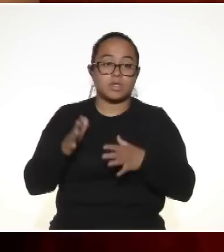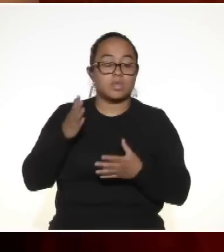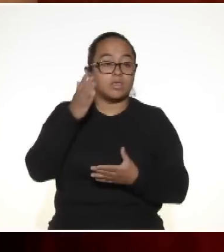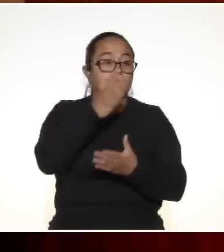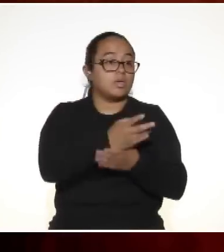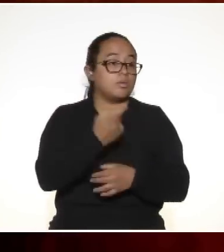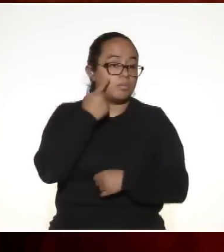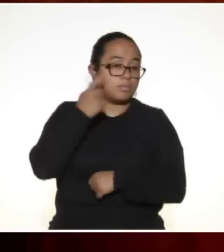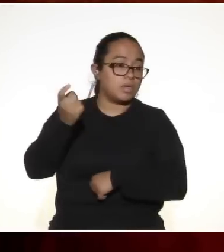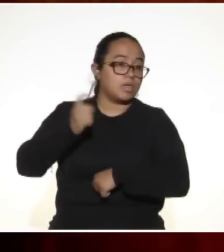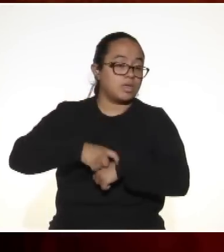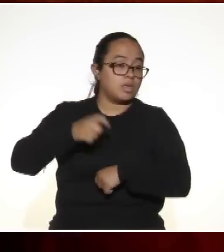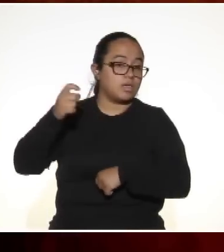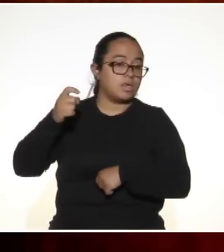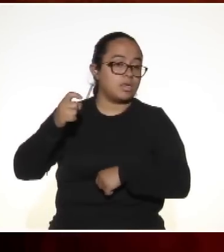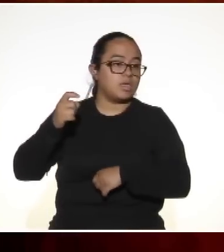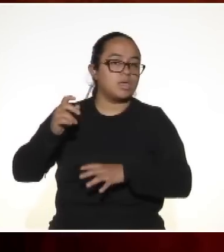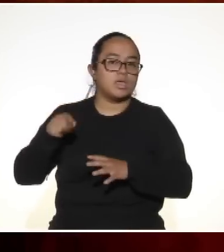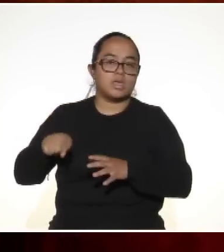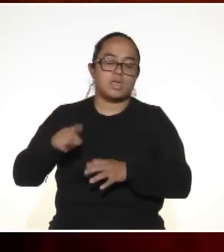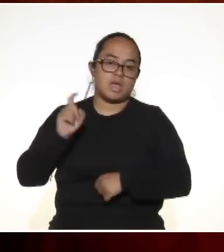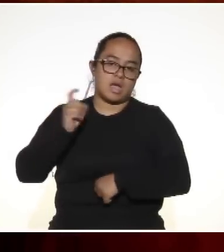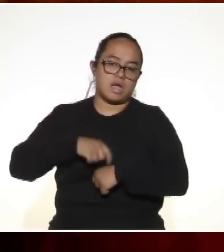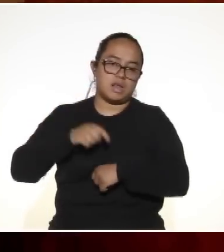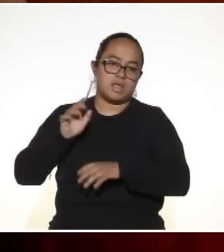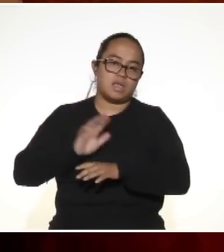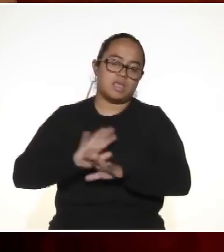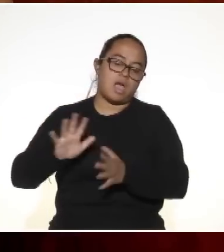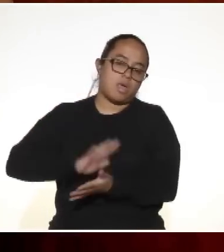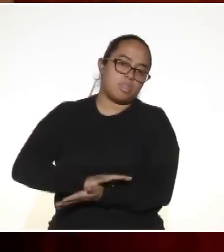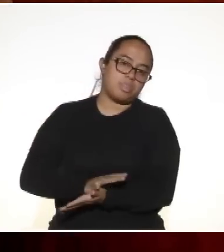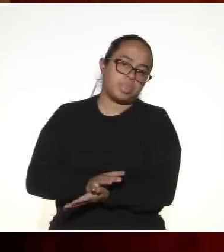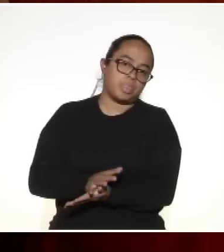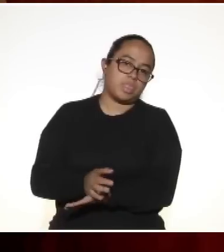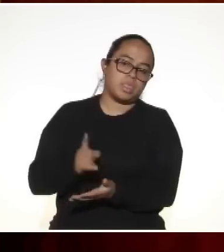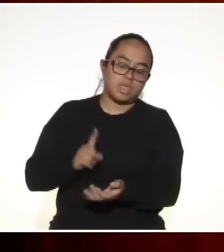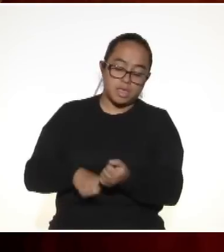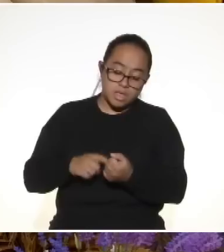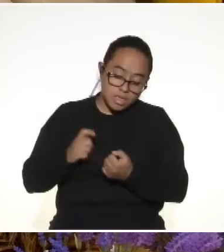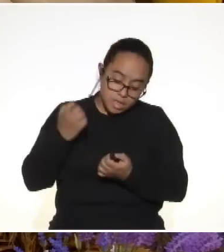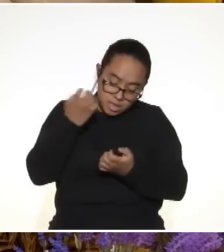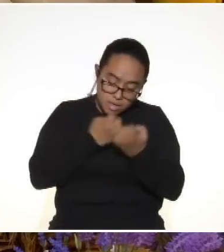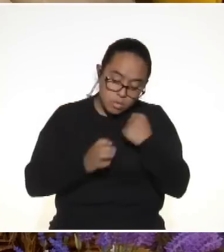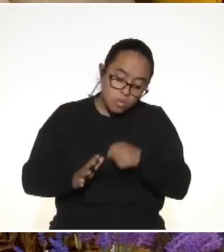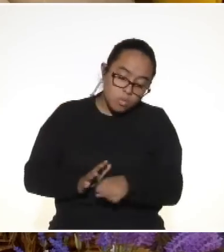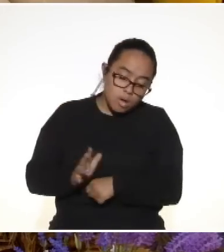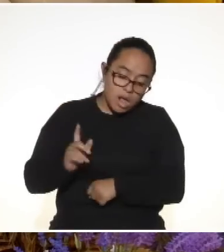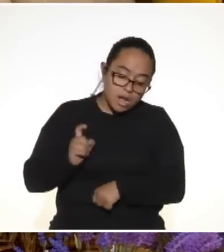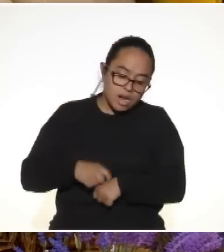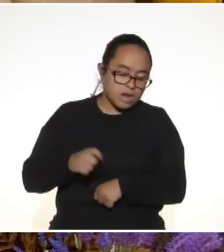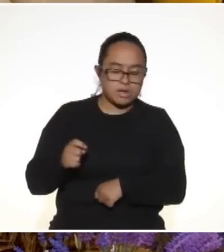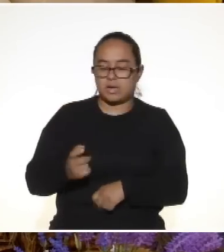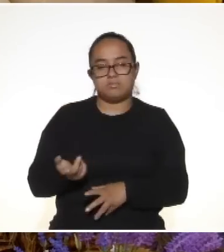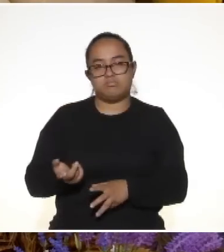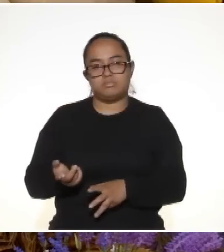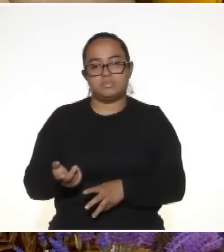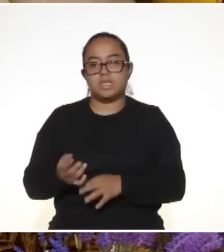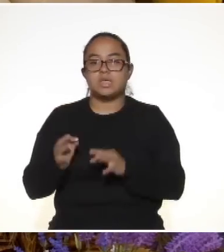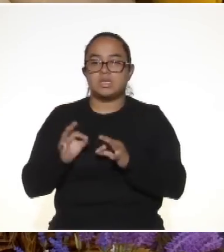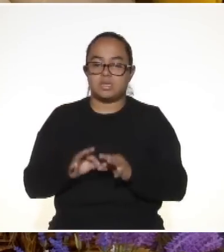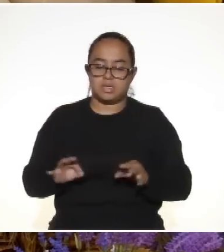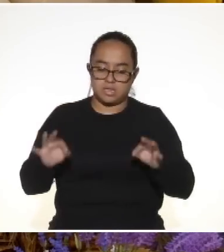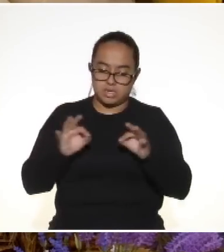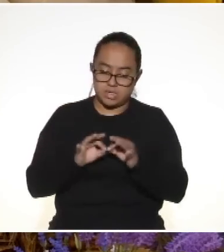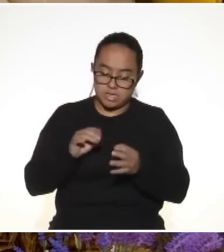picó este alacrán y lo llevan y ya está el alacrán pobrecito todo aplastado y ya no podemos identificar cuál fue, ¿no? Entonces sí es